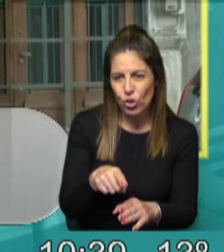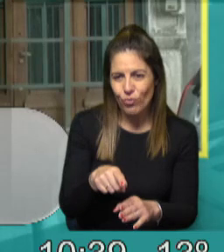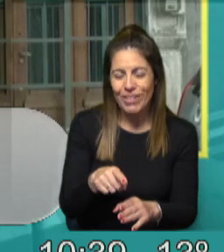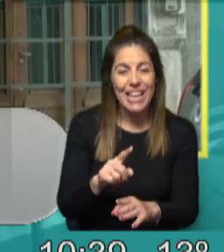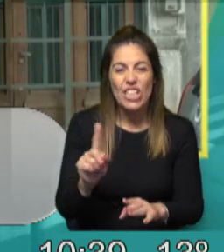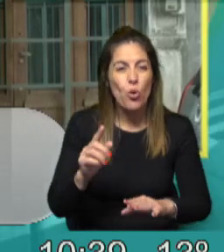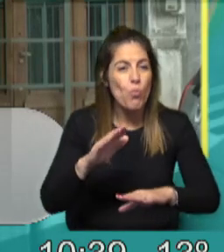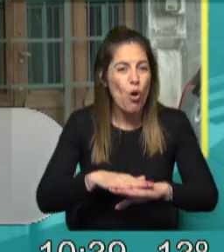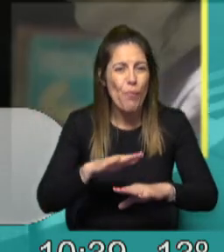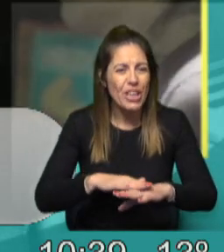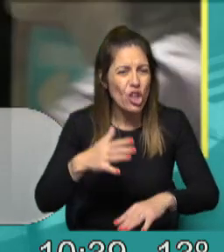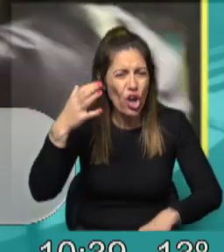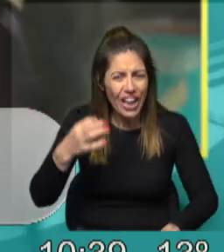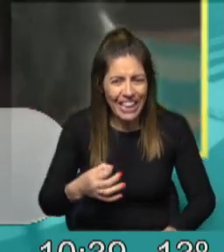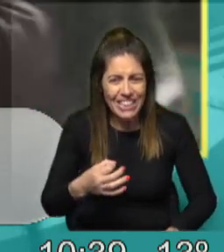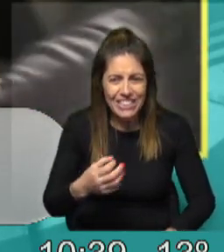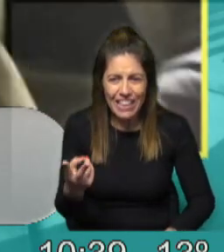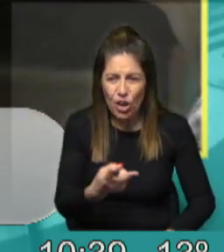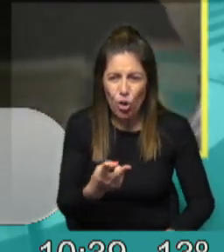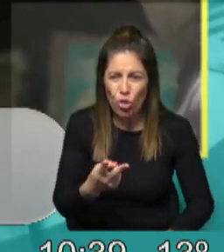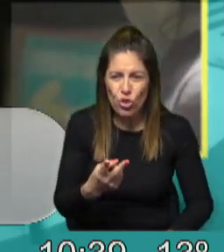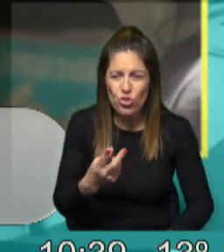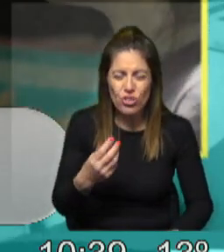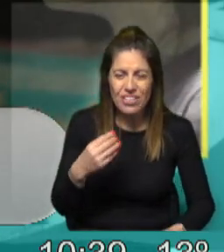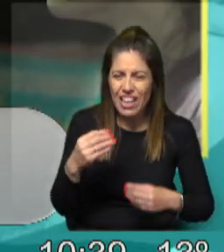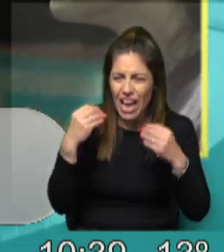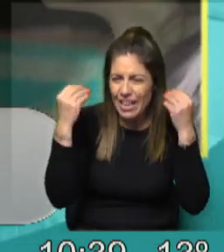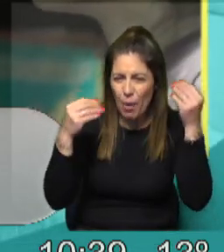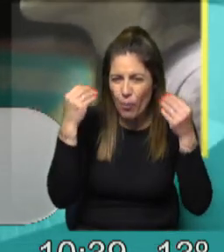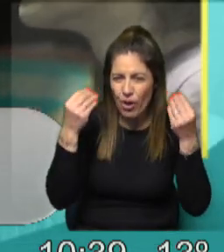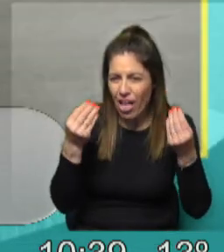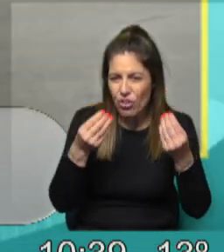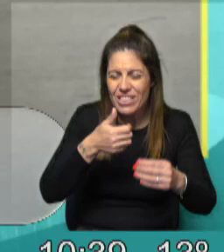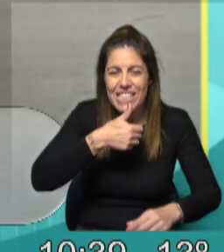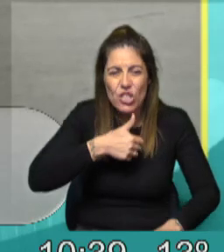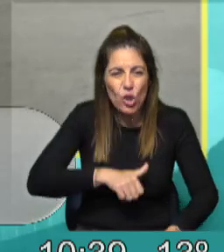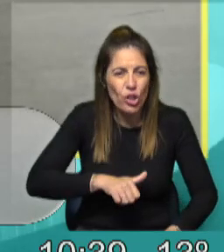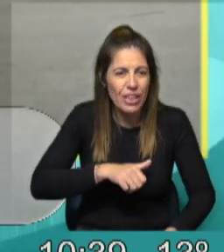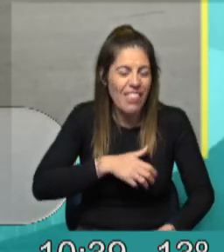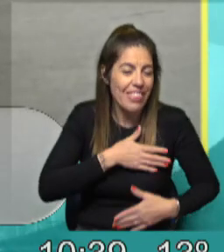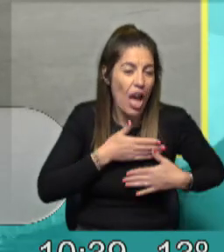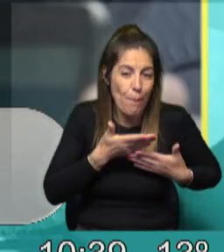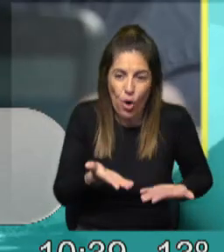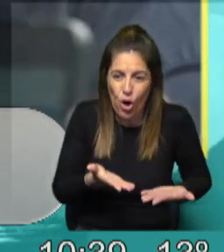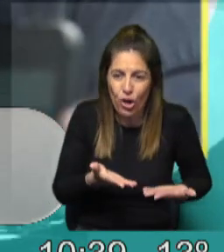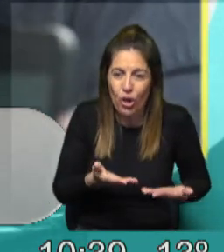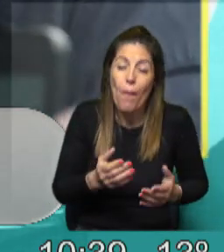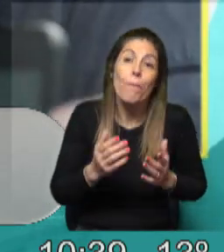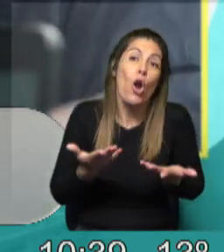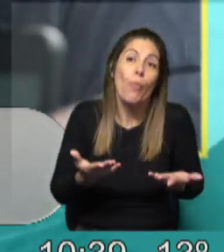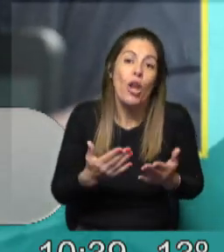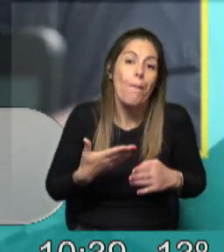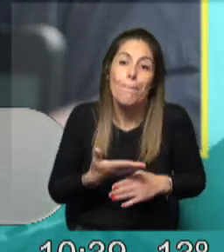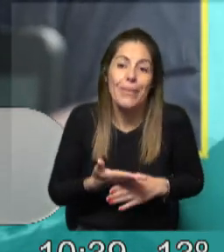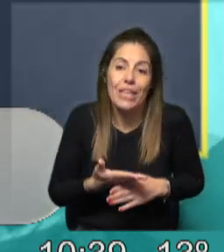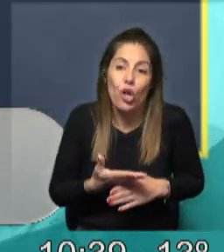ningún momento le crees a la pareja protagonista de que están protagonizando una historia de amor. Por lo menos, le pido que